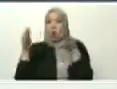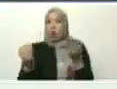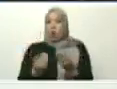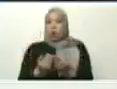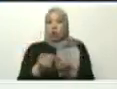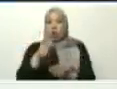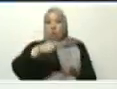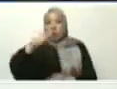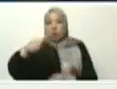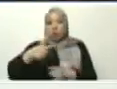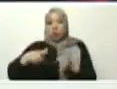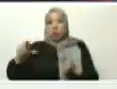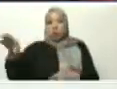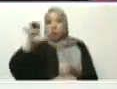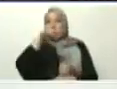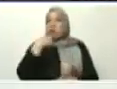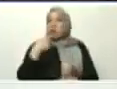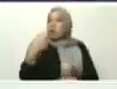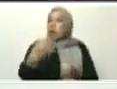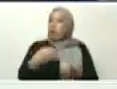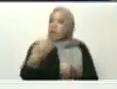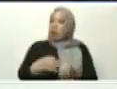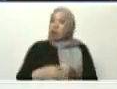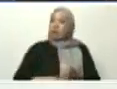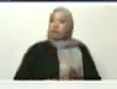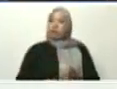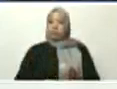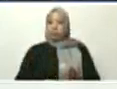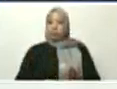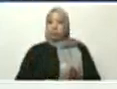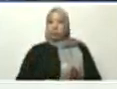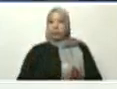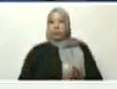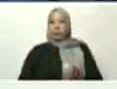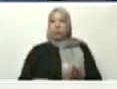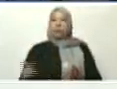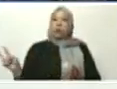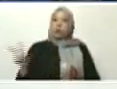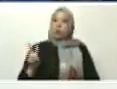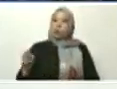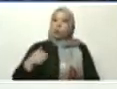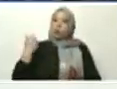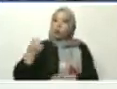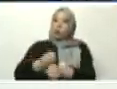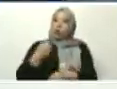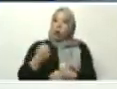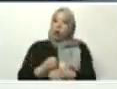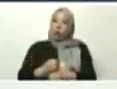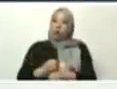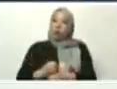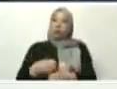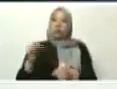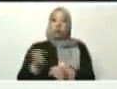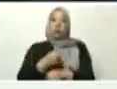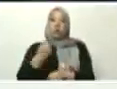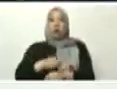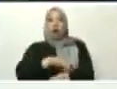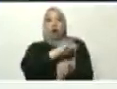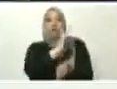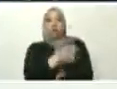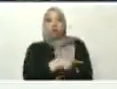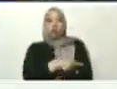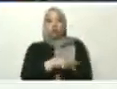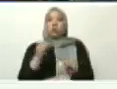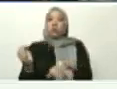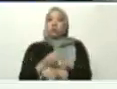no. Solamente estoy diciendo la verdad. Los venezolanos cuando trabajamos, trabajamos full.